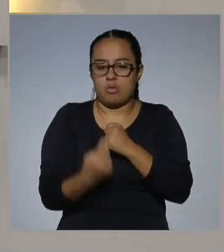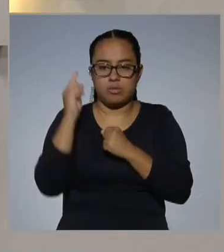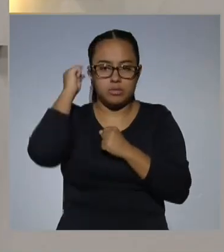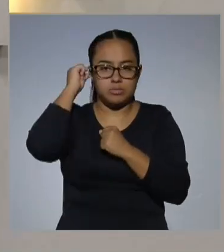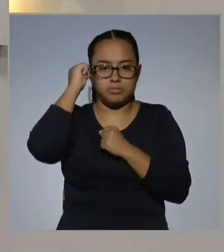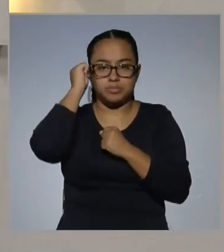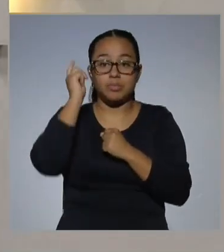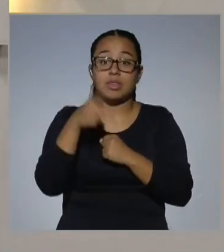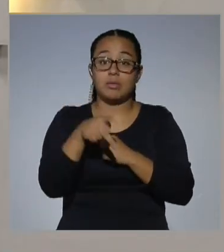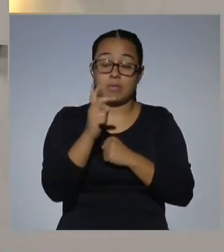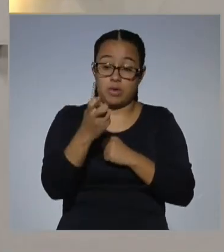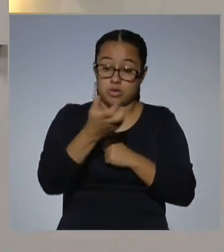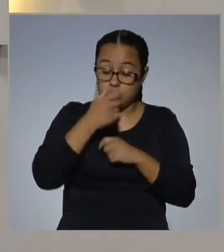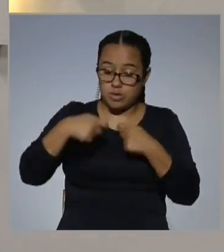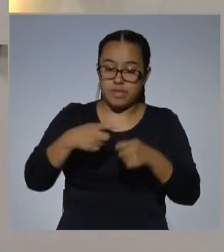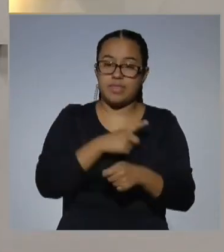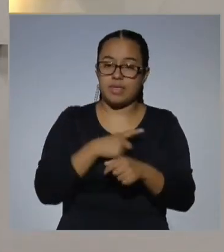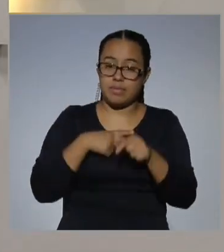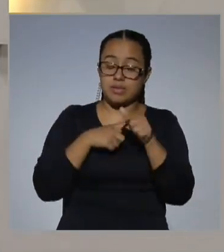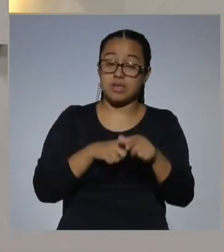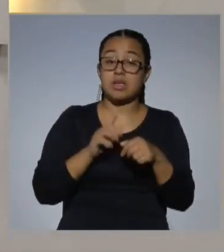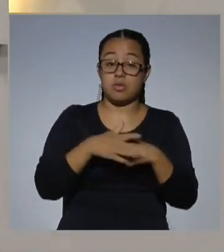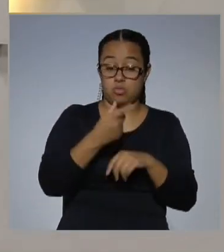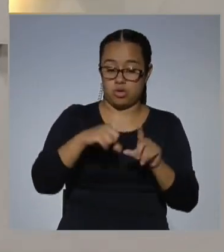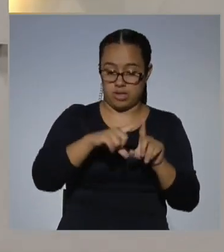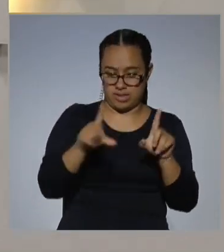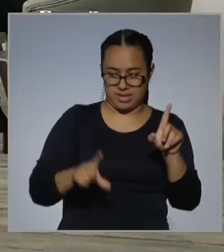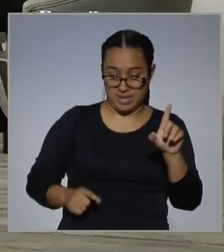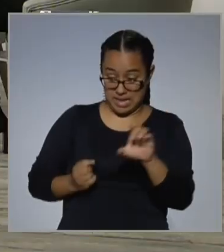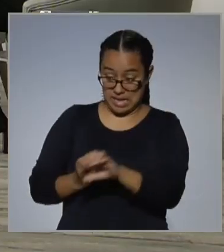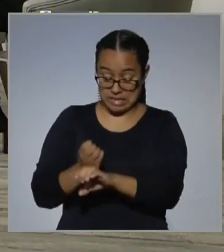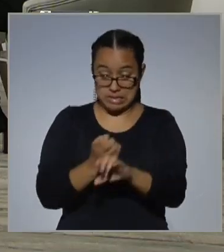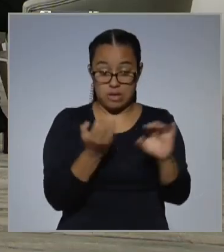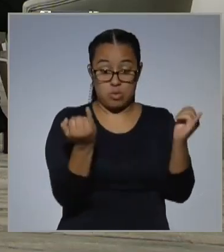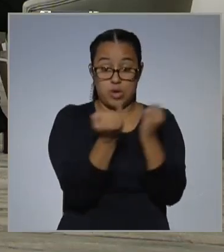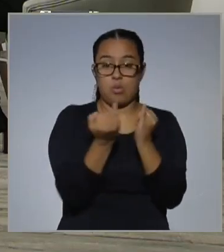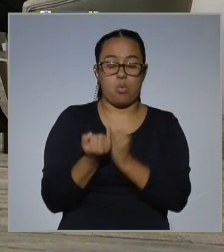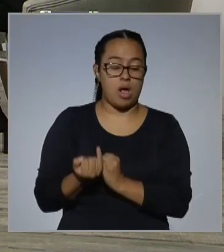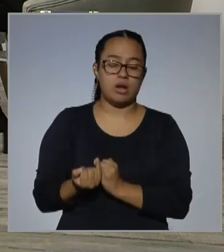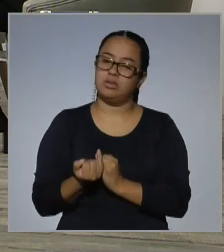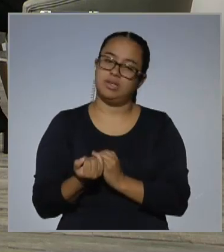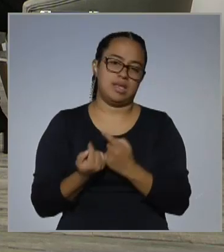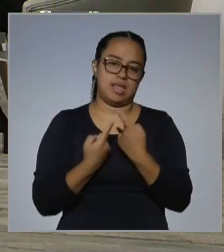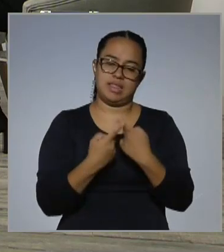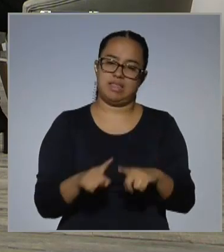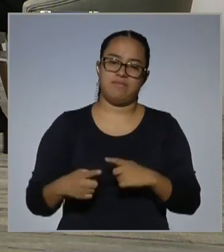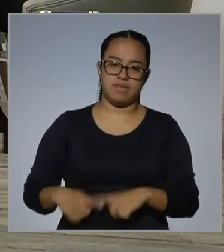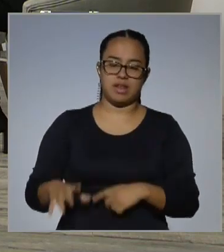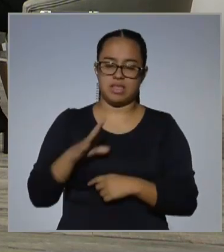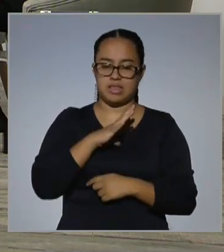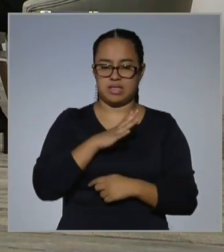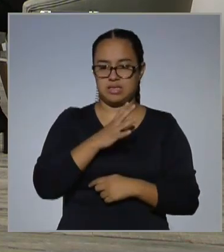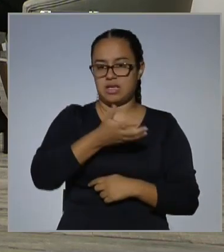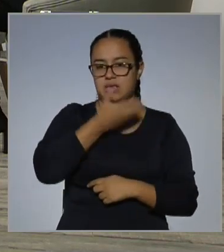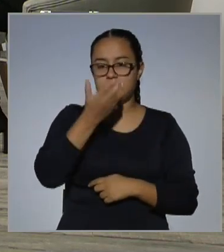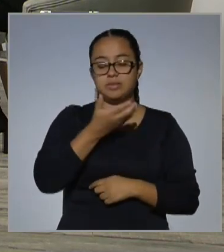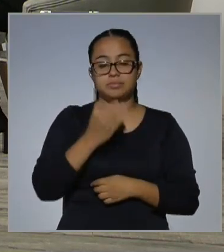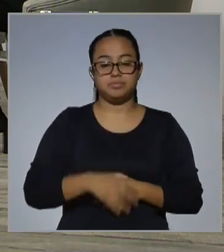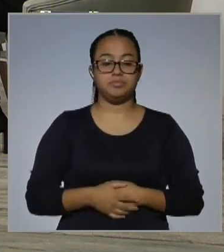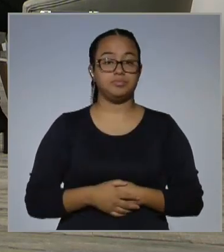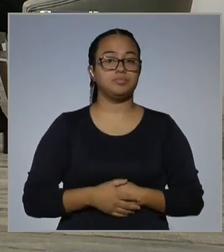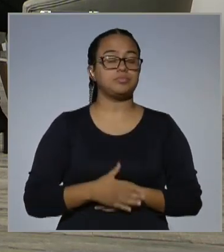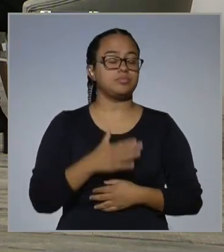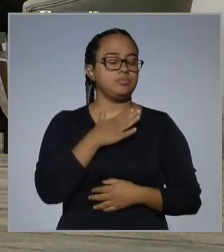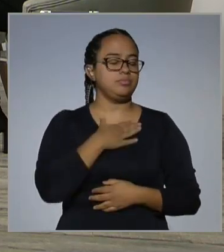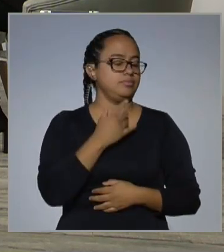porque lo que decíamos, no en todos los estados del país se conmemora, se celebra de la misma forma. Claro, María Angélica. Algo que